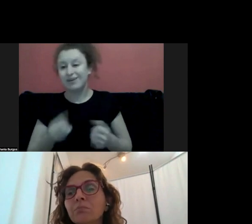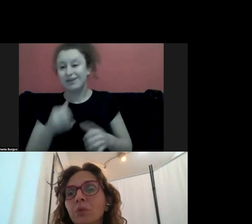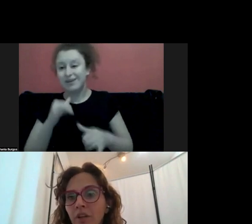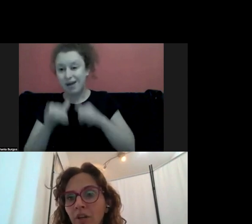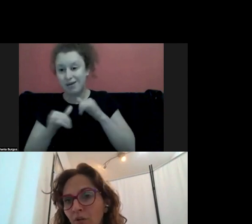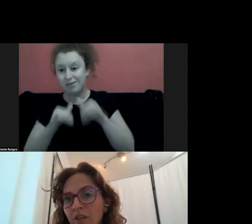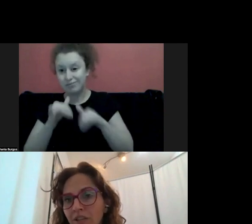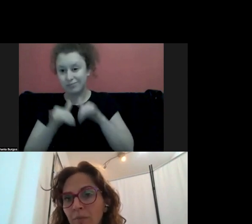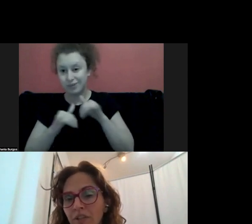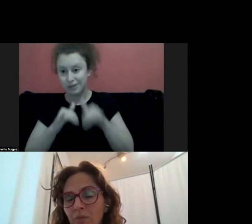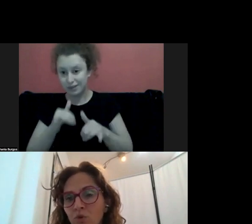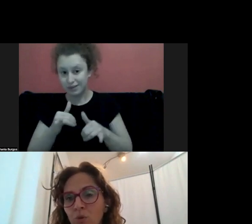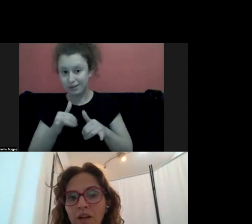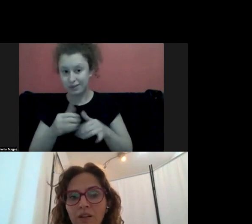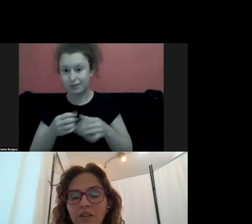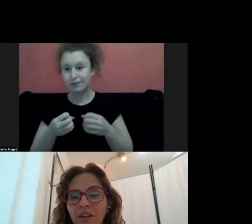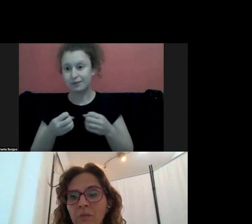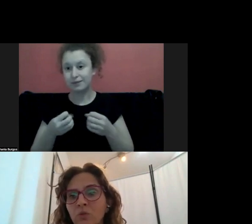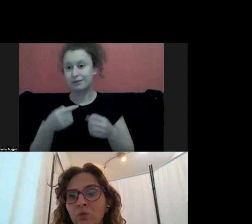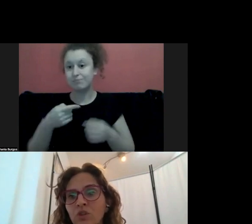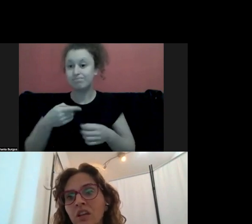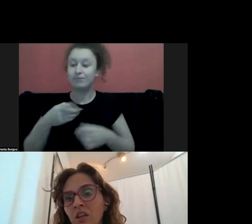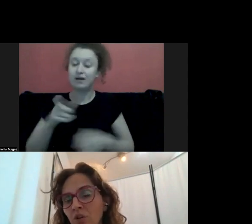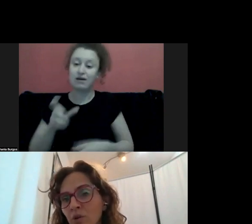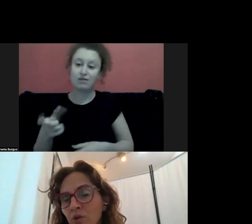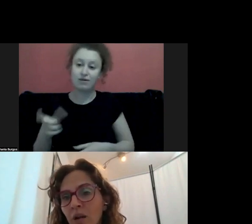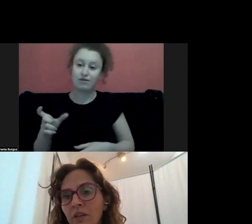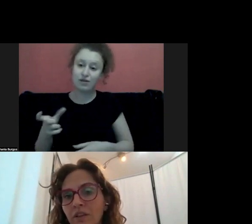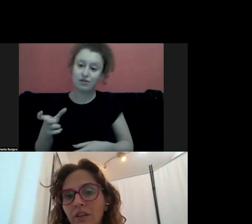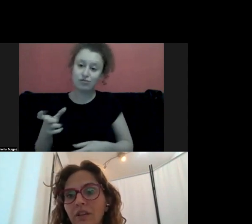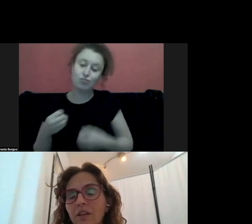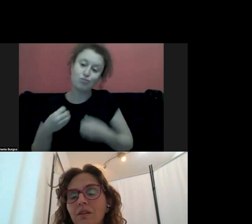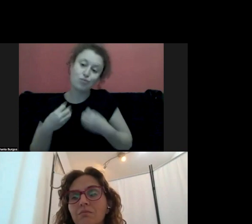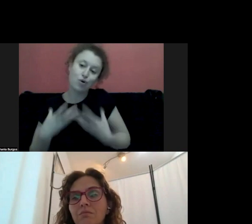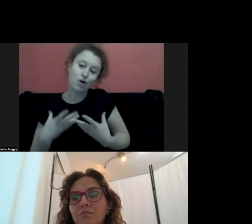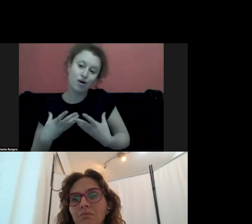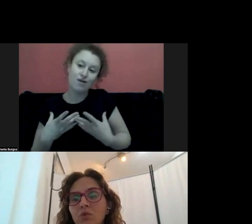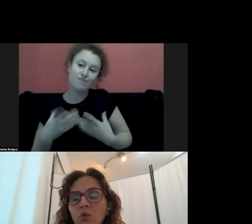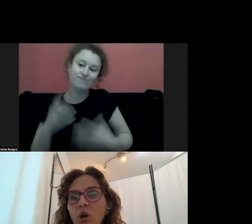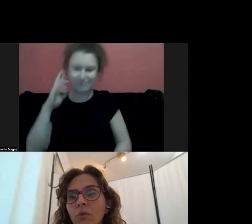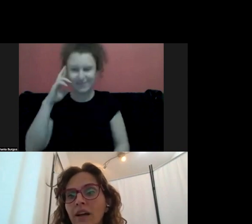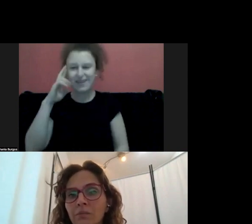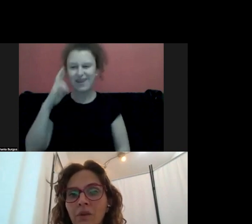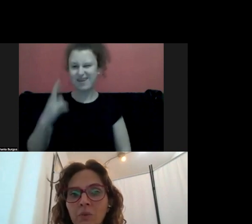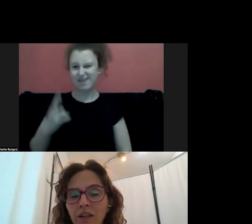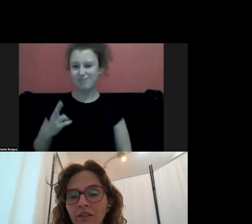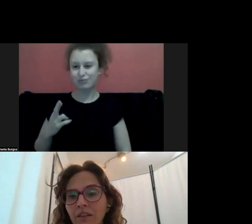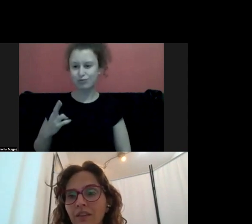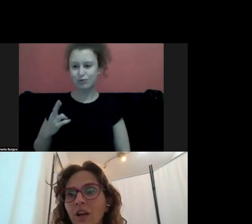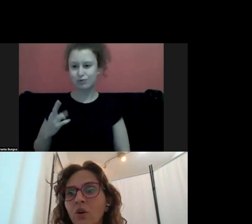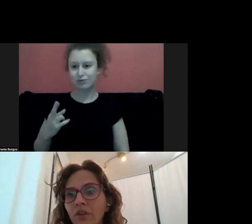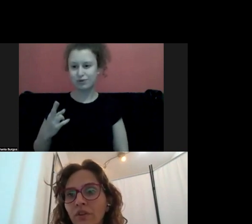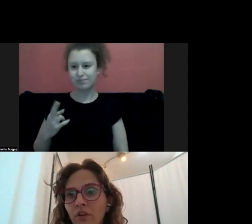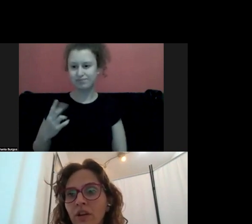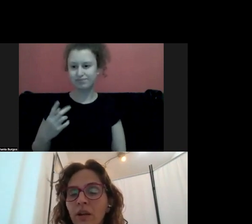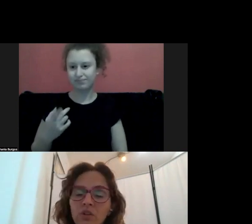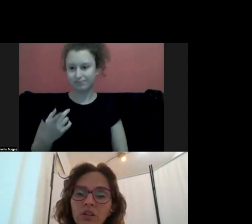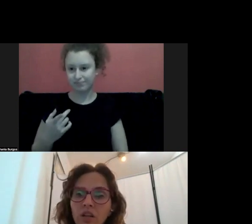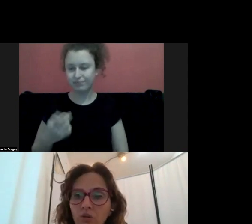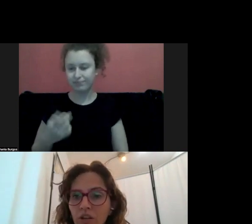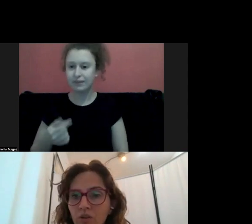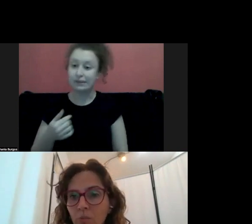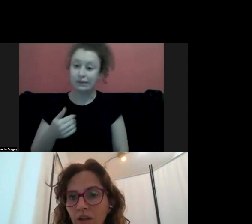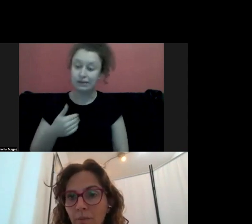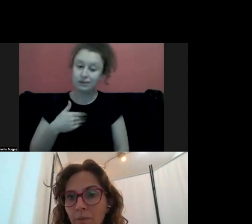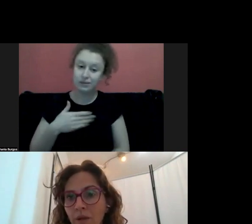vertiente porque creo que es realmente mucho más respetuosa y yo personalmente suelo hablar más bien de condición, a no ser